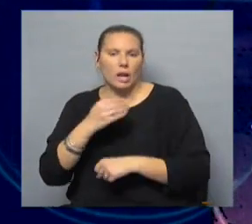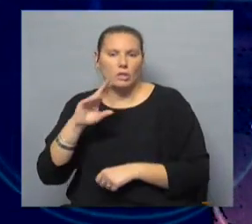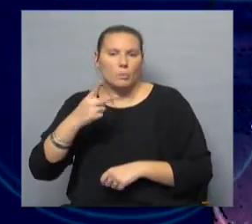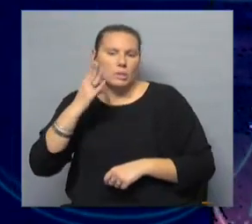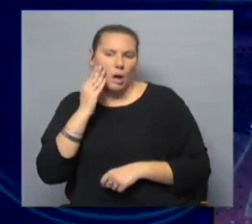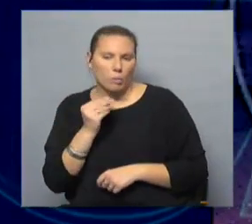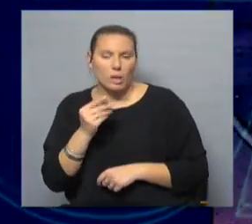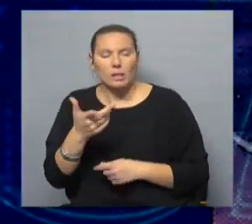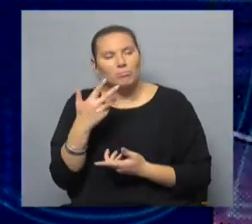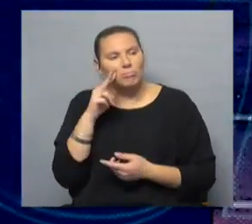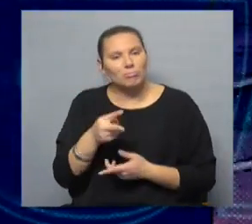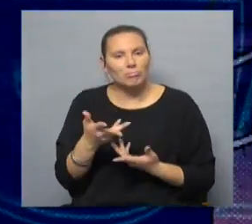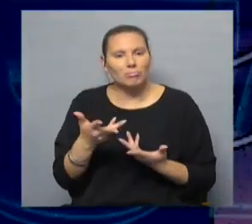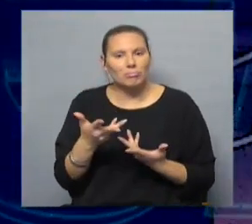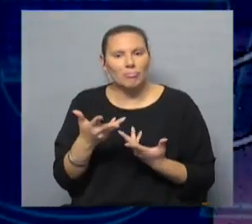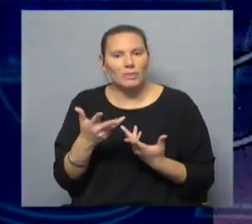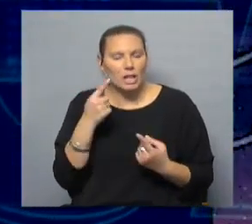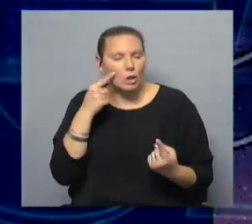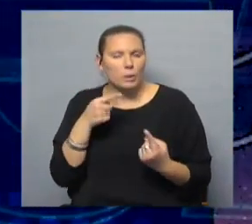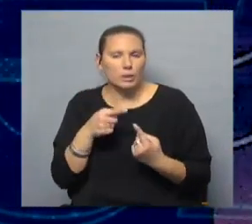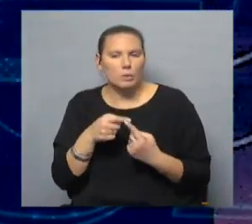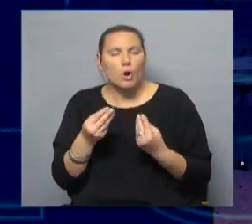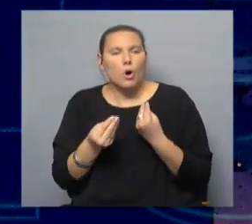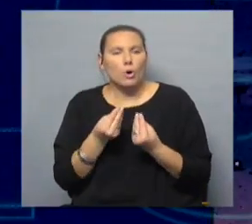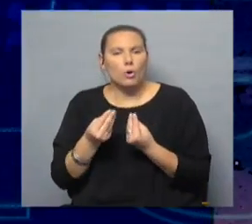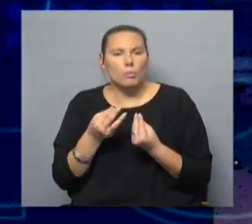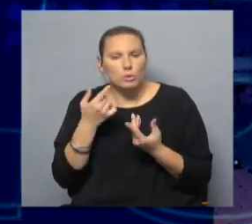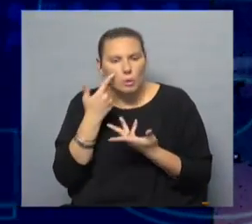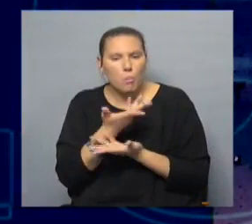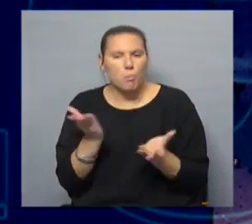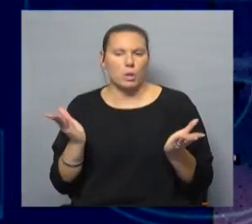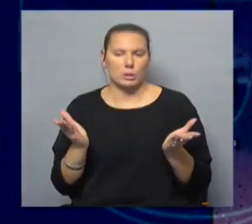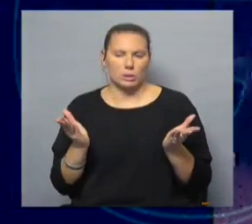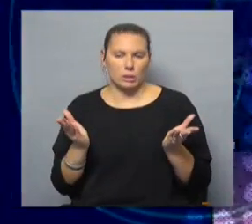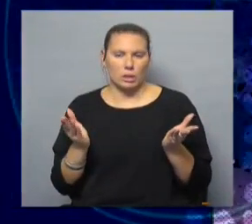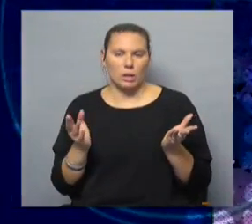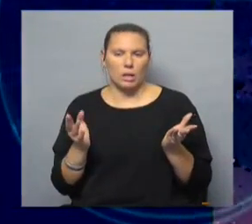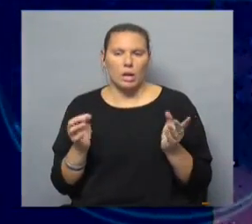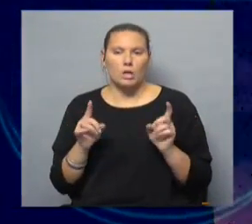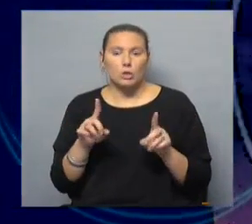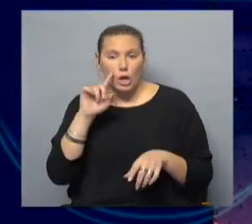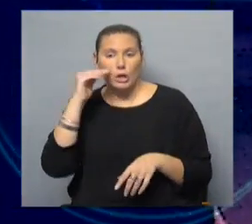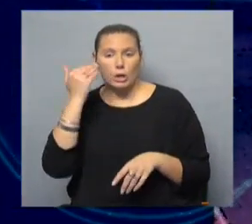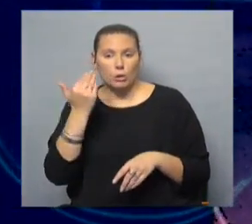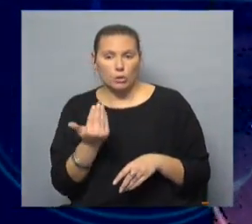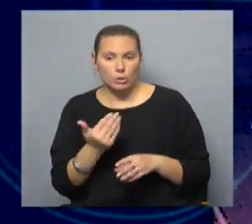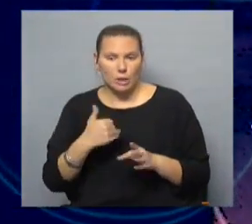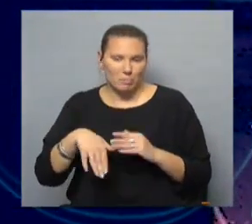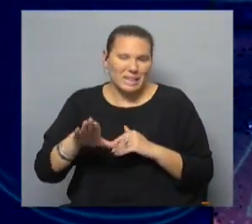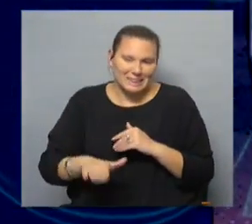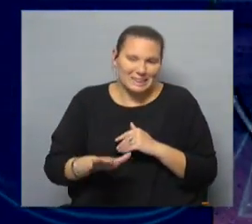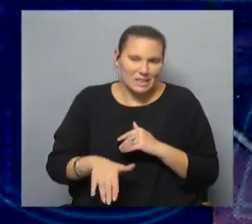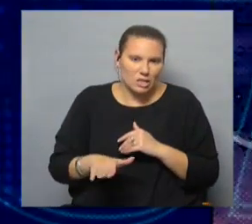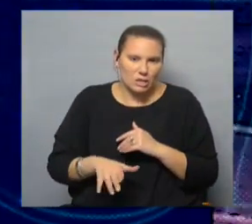pauta de la intencionalidad, de cómo se está plasmando de alguna manera. No solamente el reconocer a los más pequeños